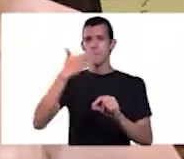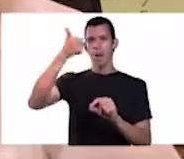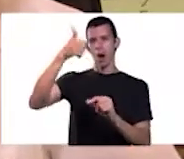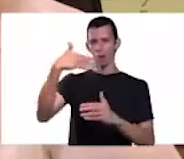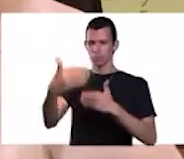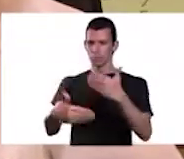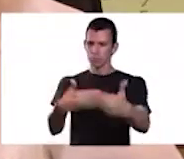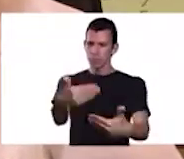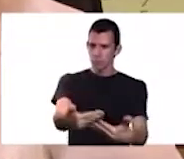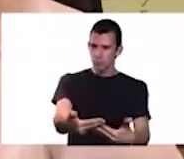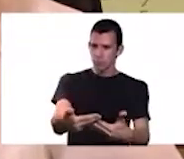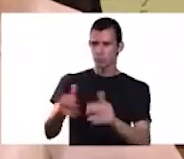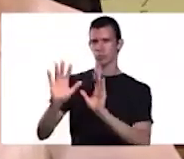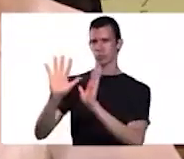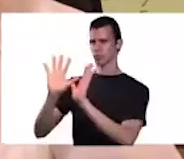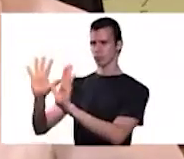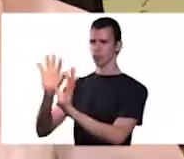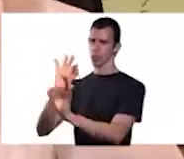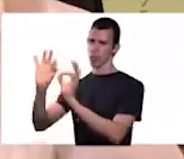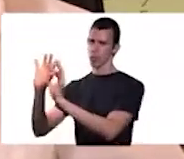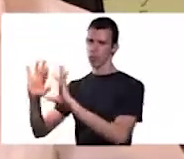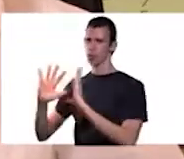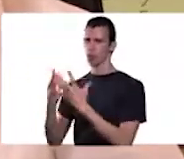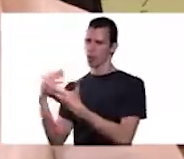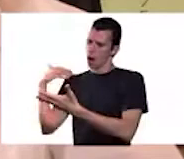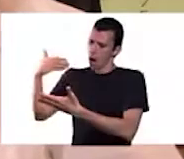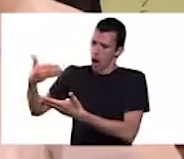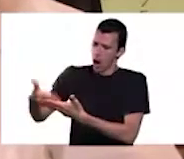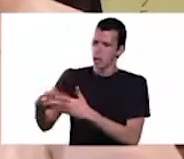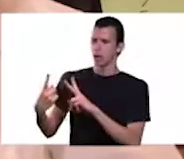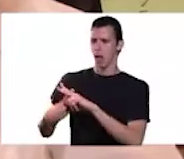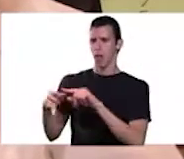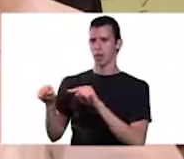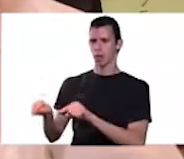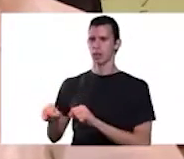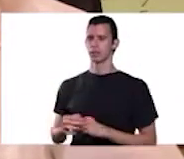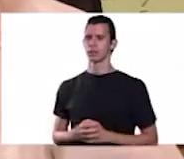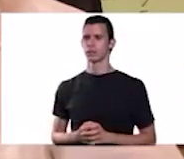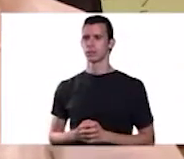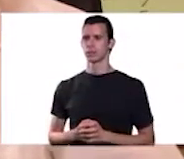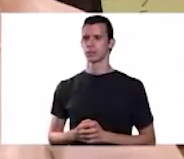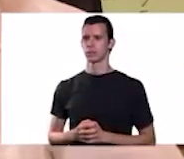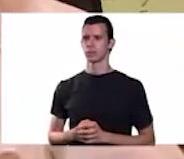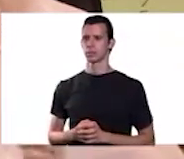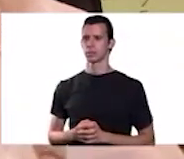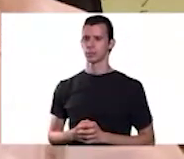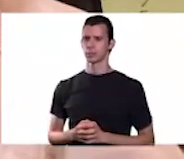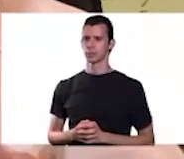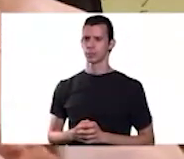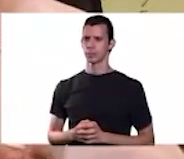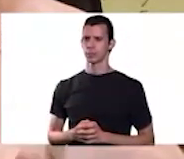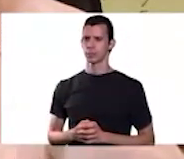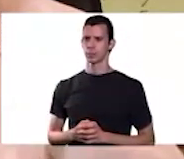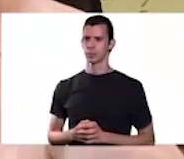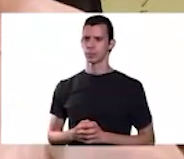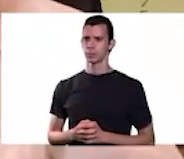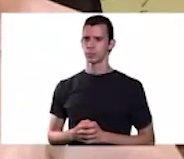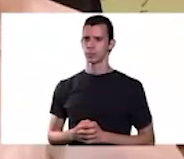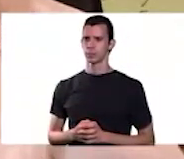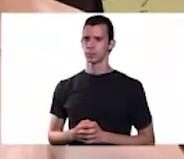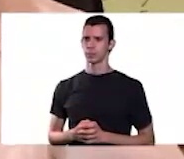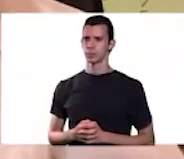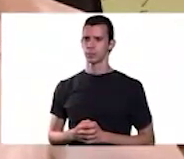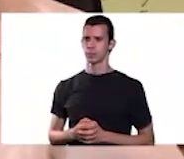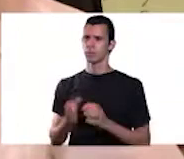faltar en la geografía. Mejorar lo que ha recibido transformación, conservar lo que todavía está